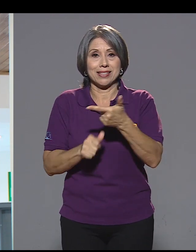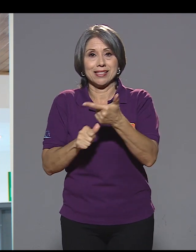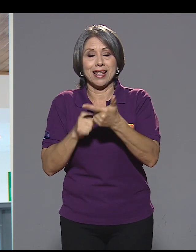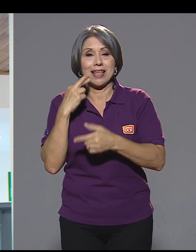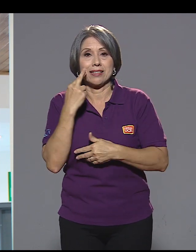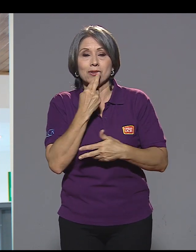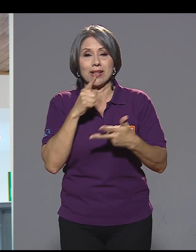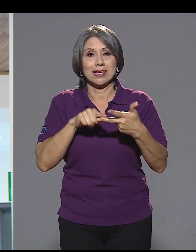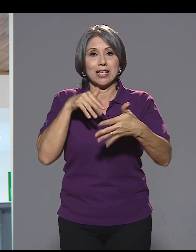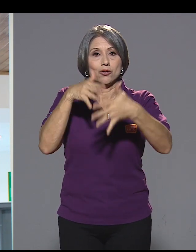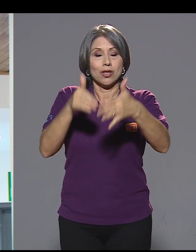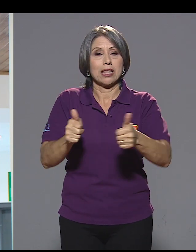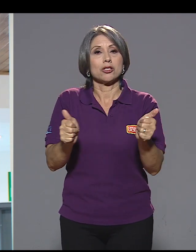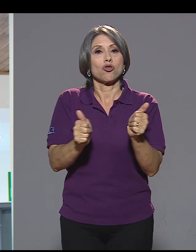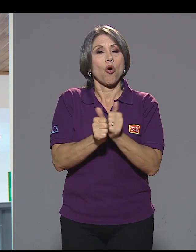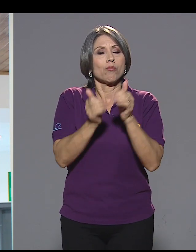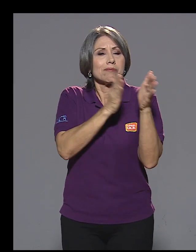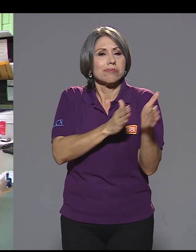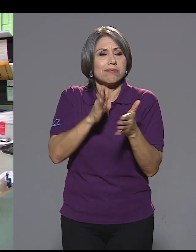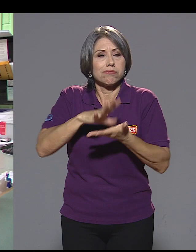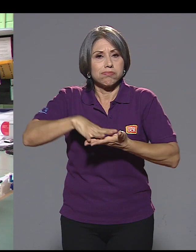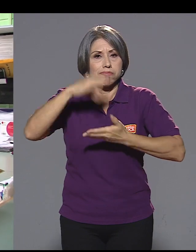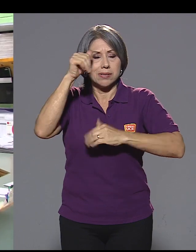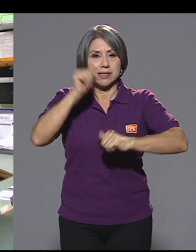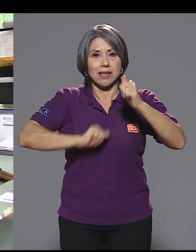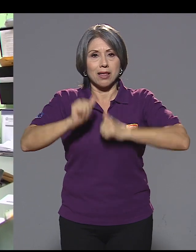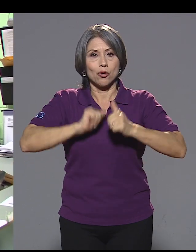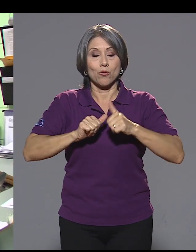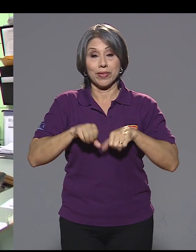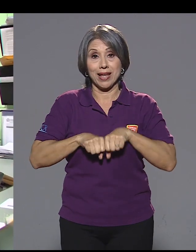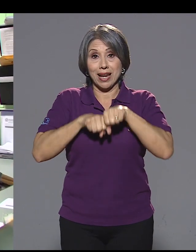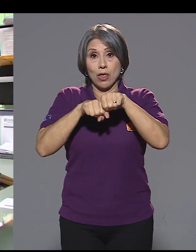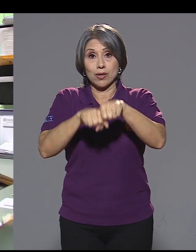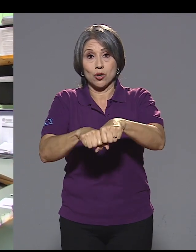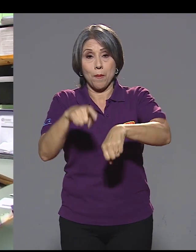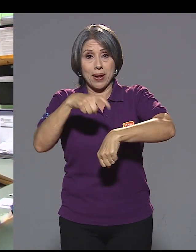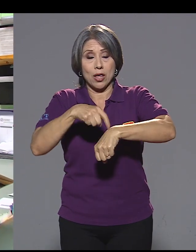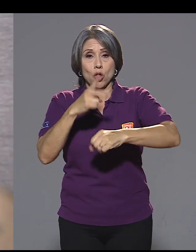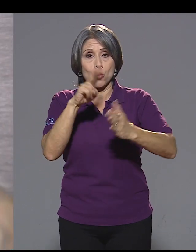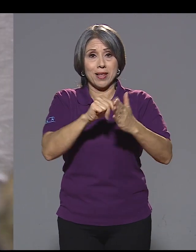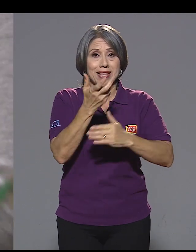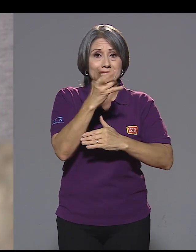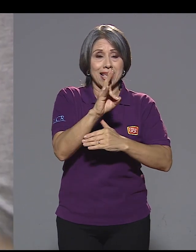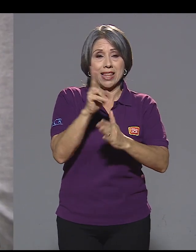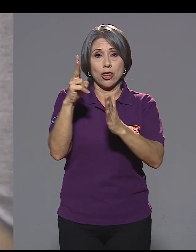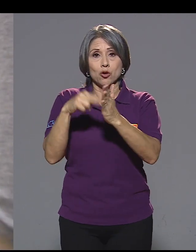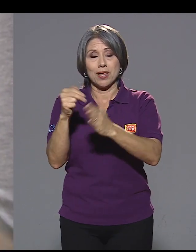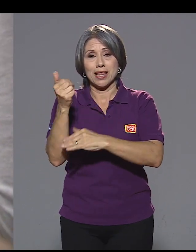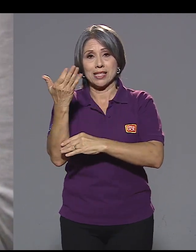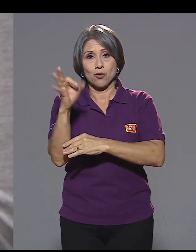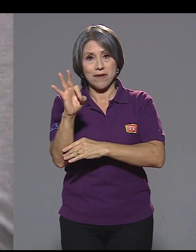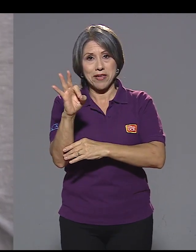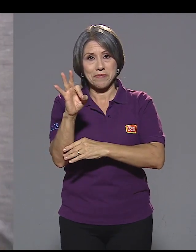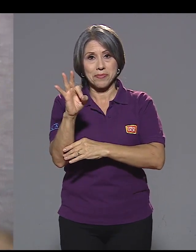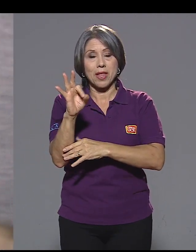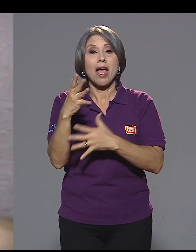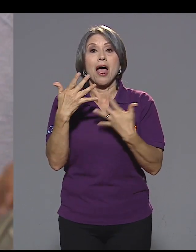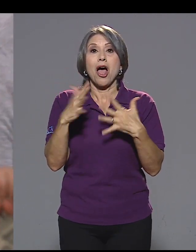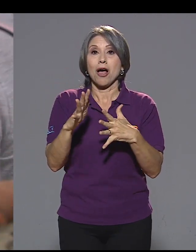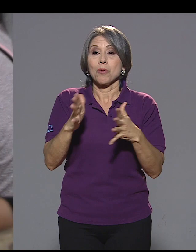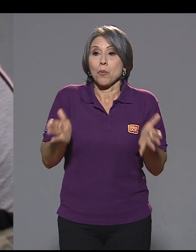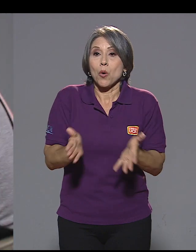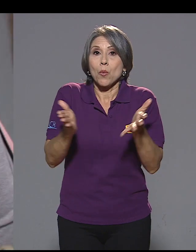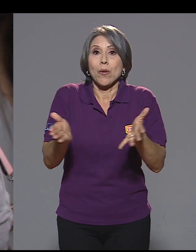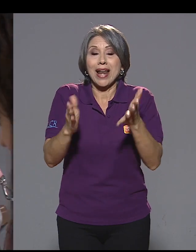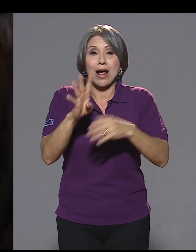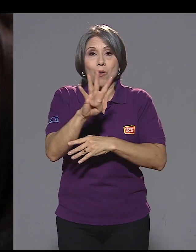y estudiantes con formación en teatro. La graduación del periodo 2017-2019 promoverá la inclusión